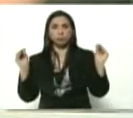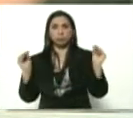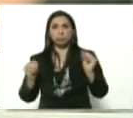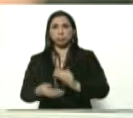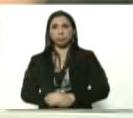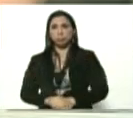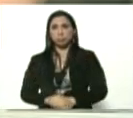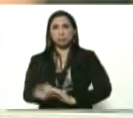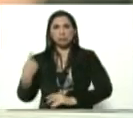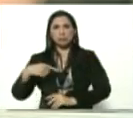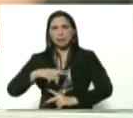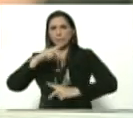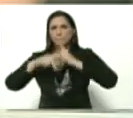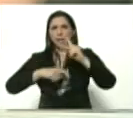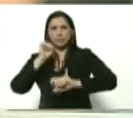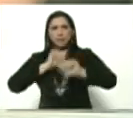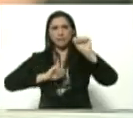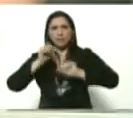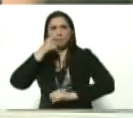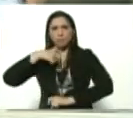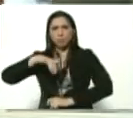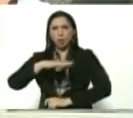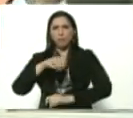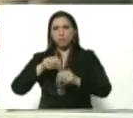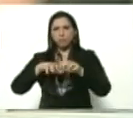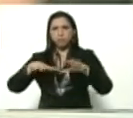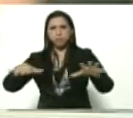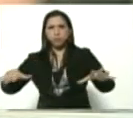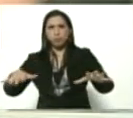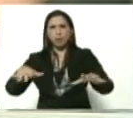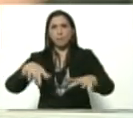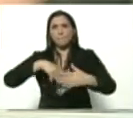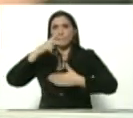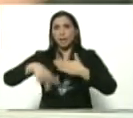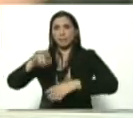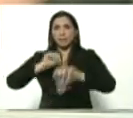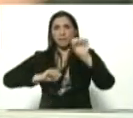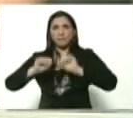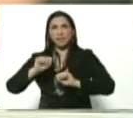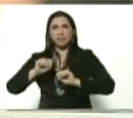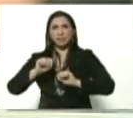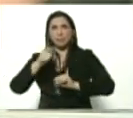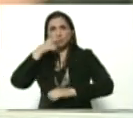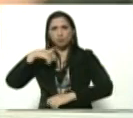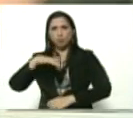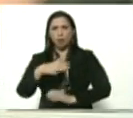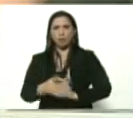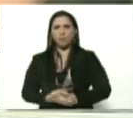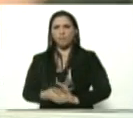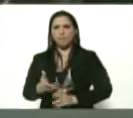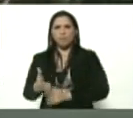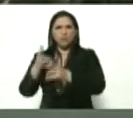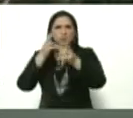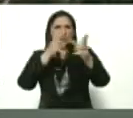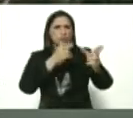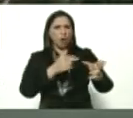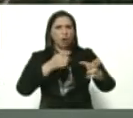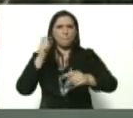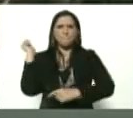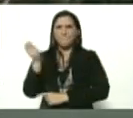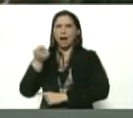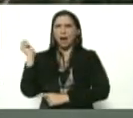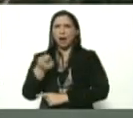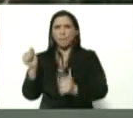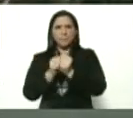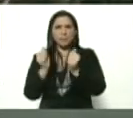Y tienen un plan de defensa del pueblo. Se desplegaron en plan de defensa del pueblo con chopos, con fusiles, con palos, con piedras. Es